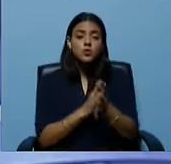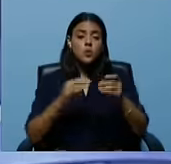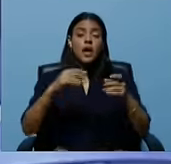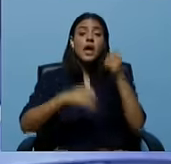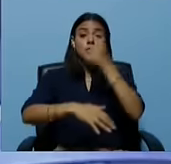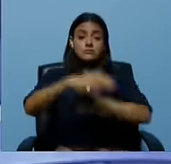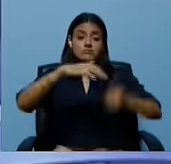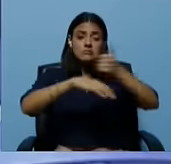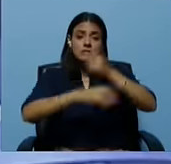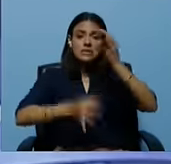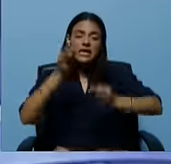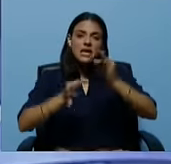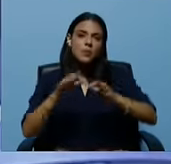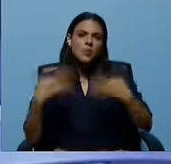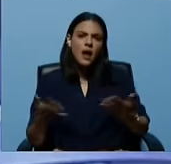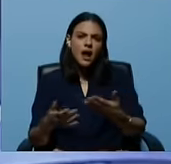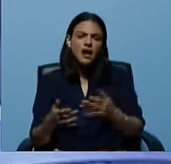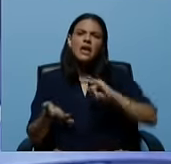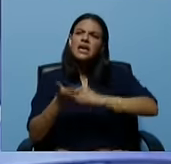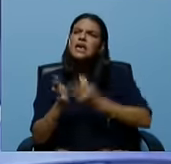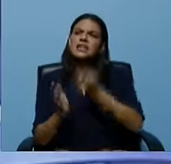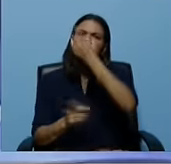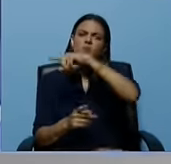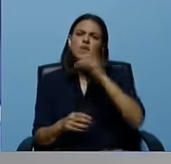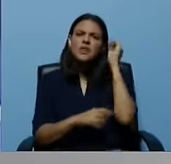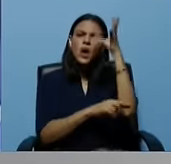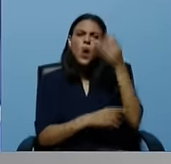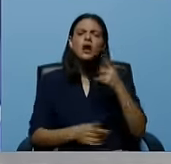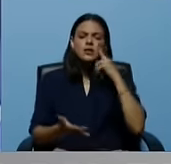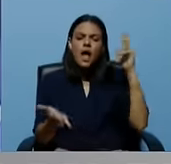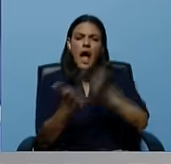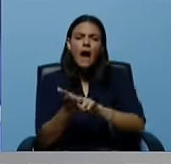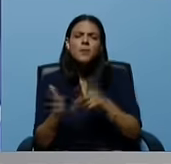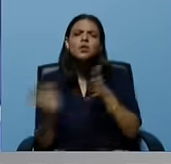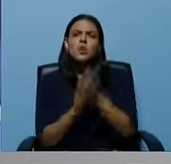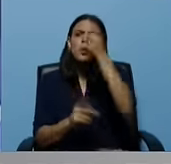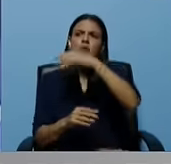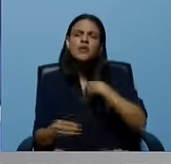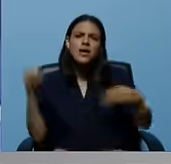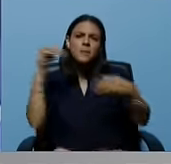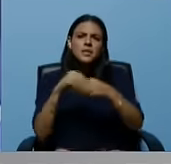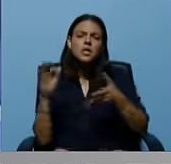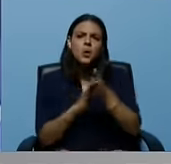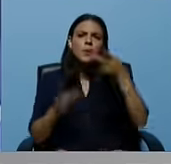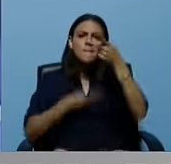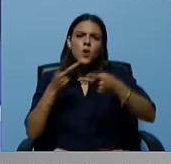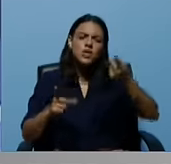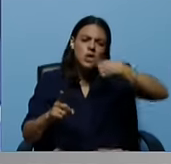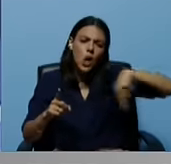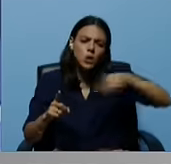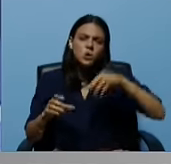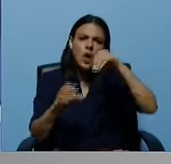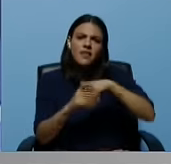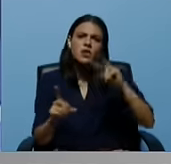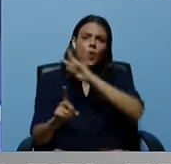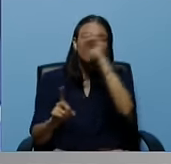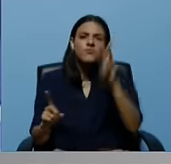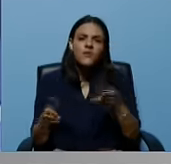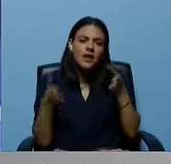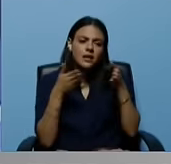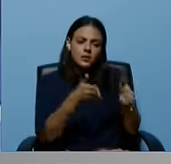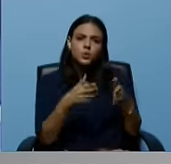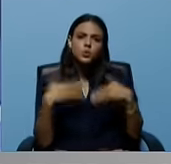¿Cómo queda el adefesio que ustedes aprobaron en clara intromisión a los asuntos que solamente nos competen a